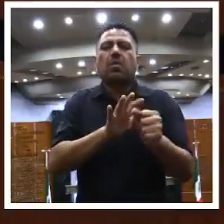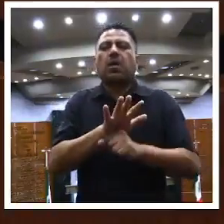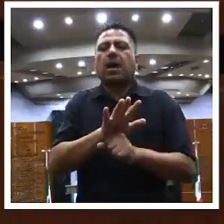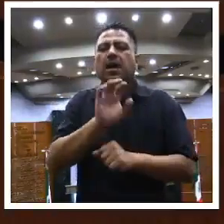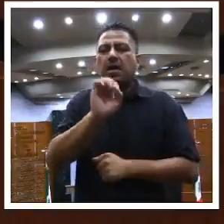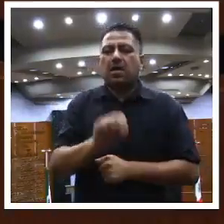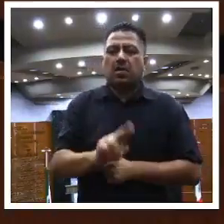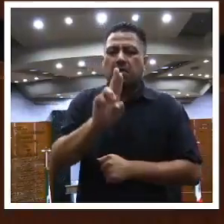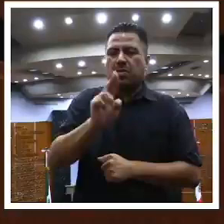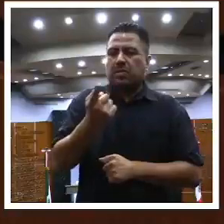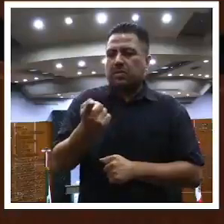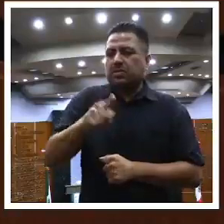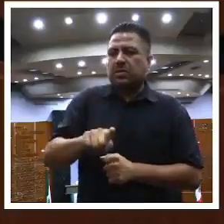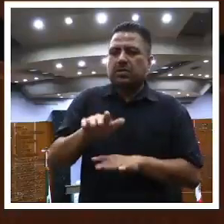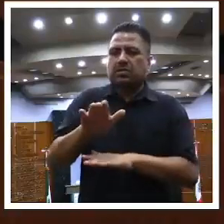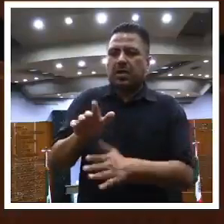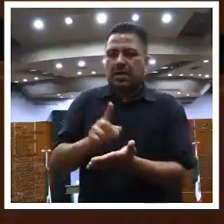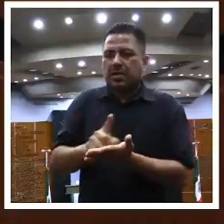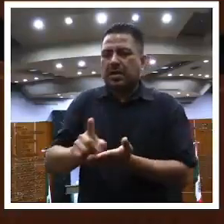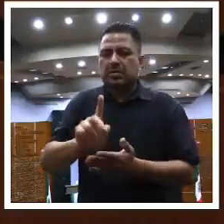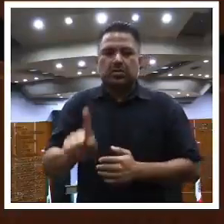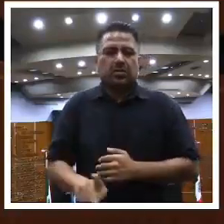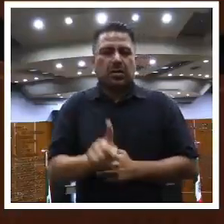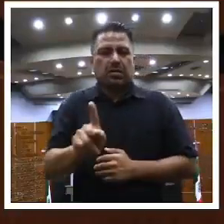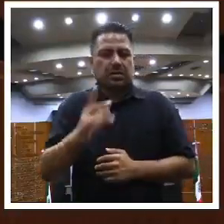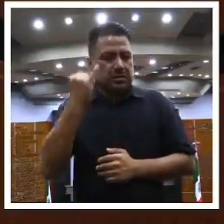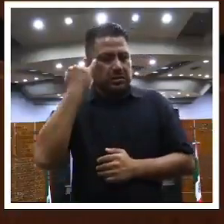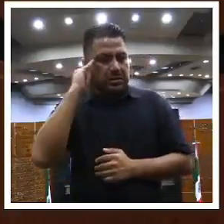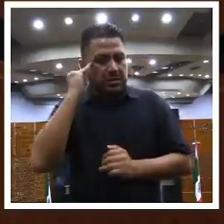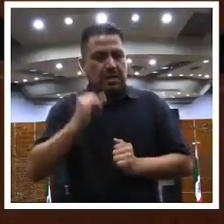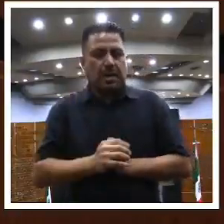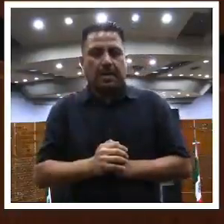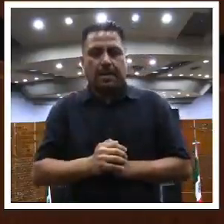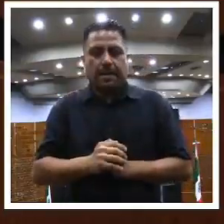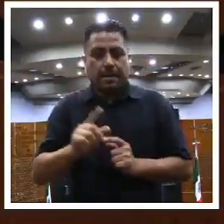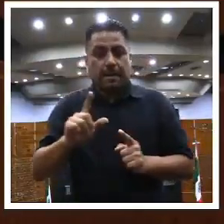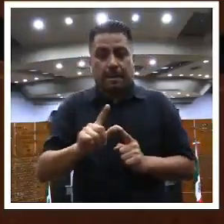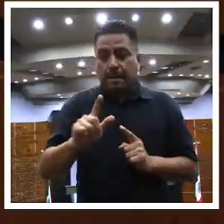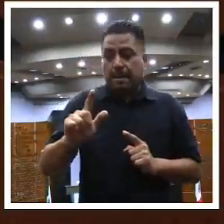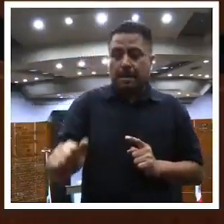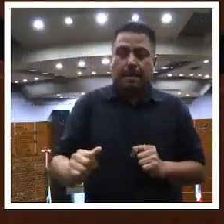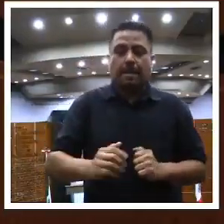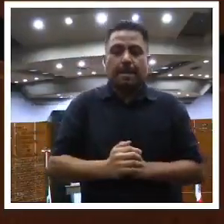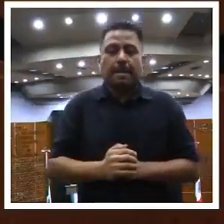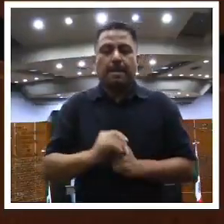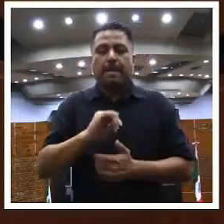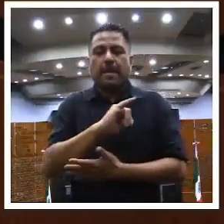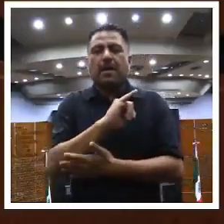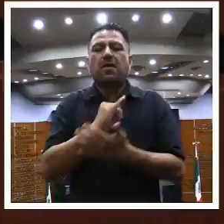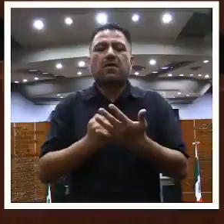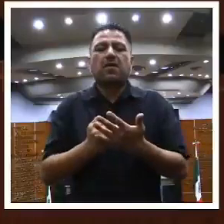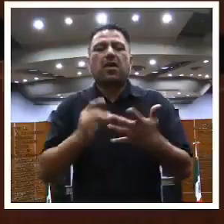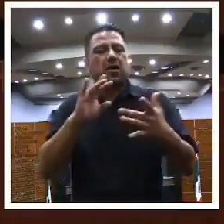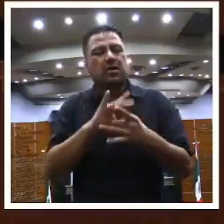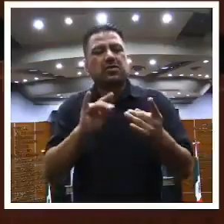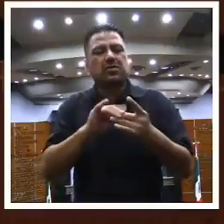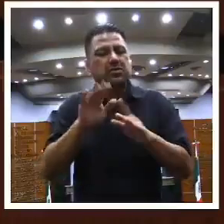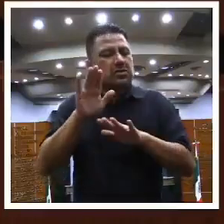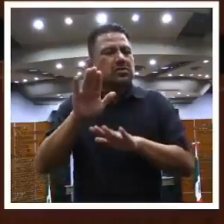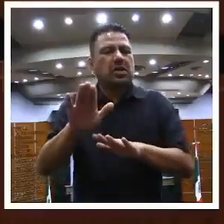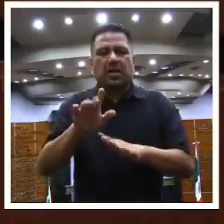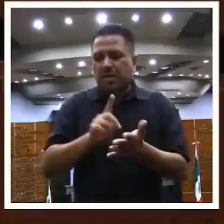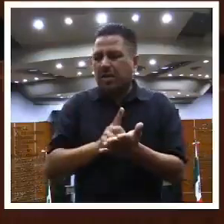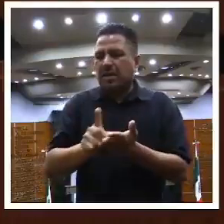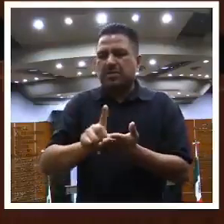de las Naciones Unidas sobre los Derechos de los Pueblos Indígenas. En consecuencia, el informe de la relatora sobre los derechos de los